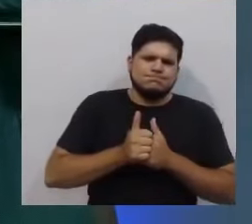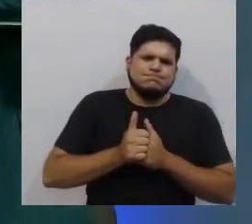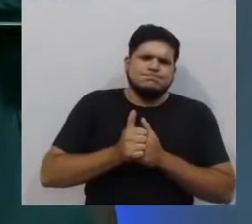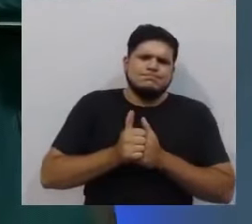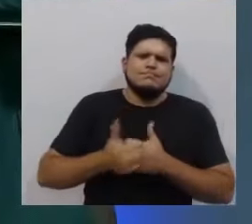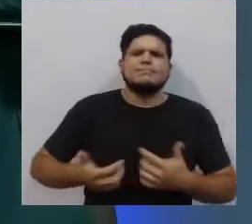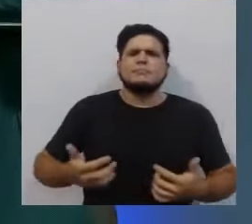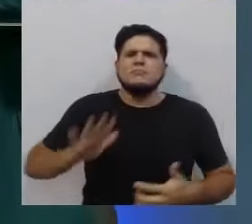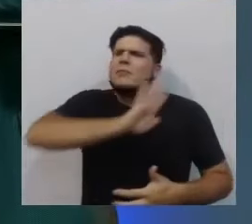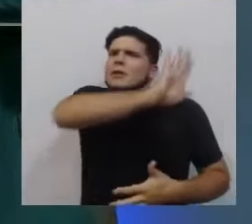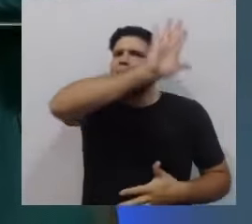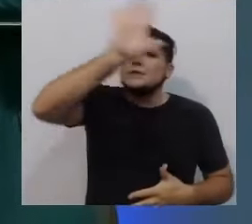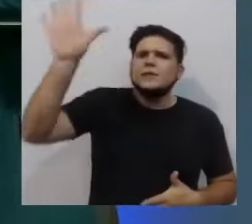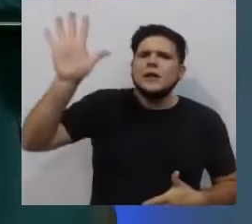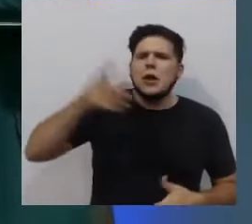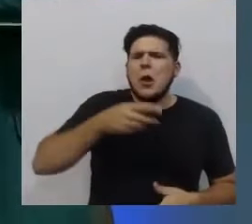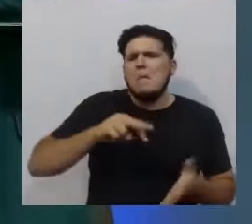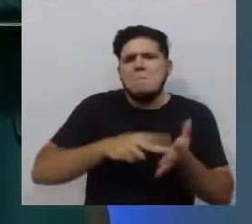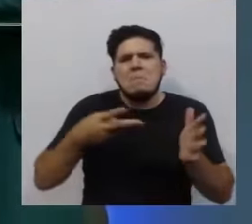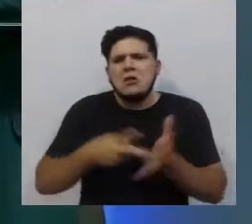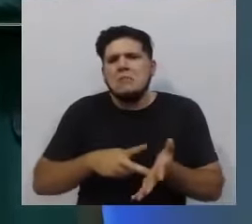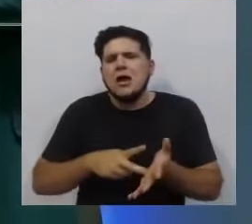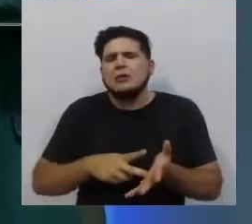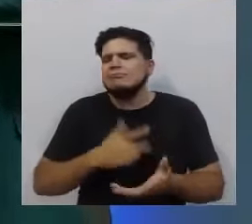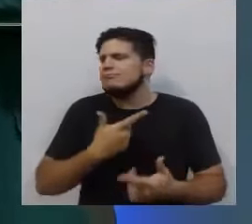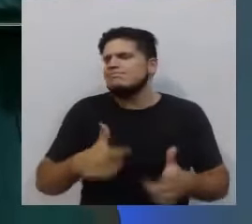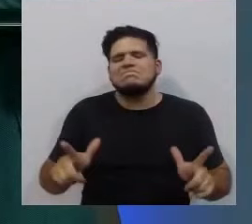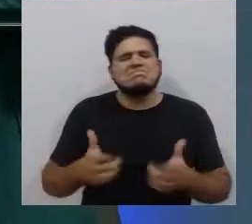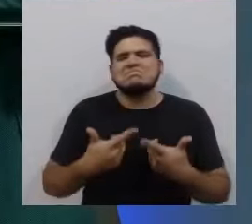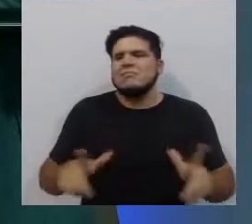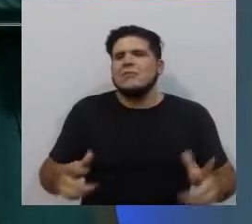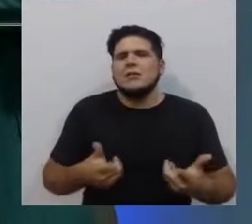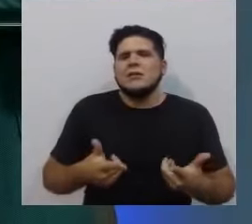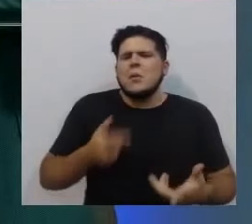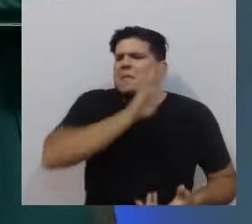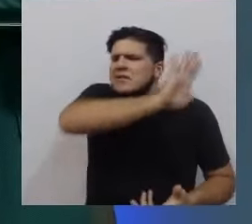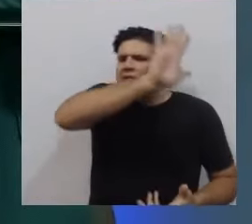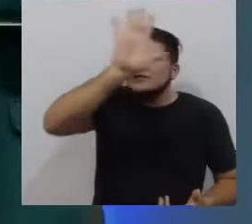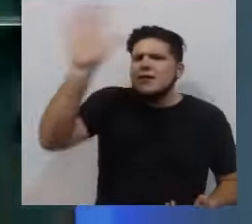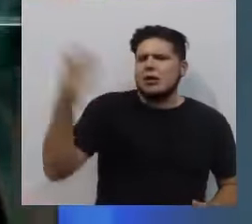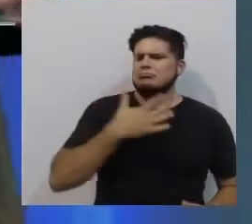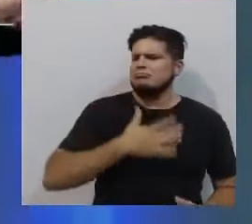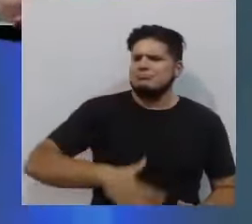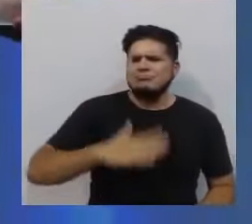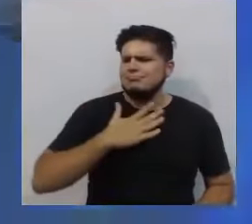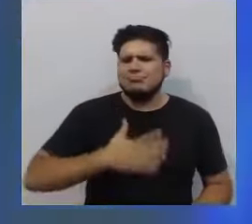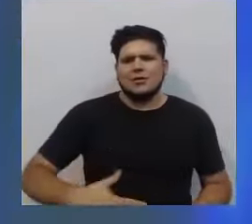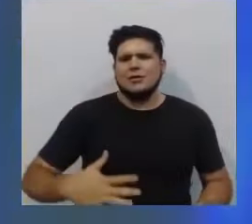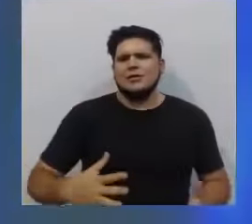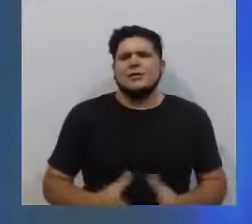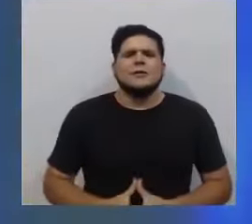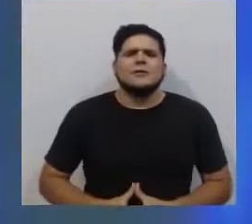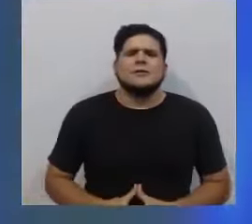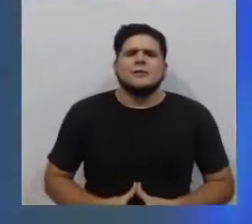no sé por qué él aplaudía desde dios el cielo nunca está en crisis aleluya vamos hablando